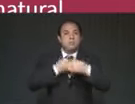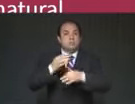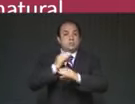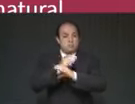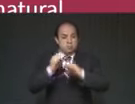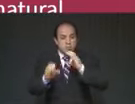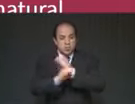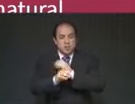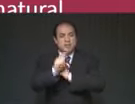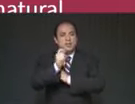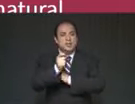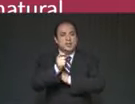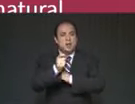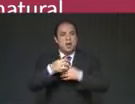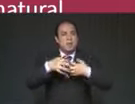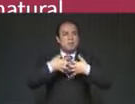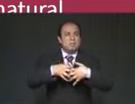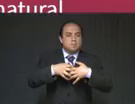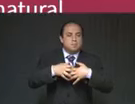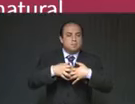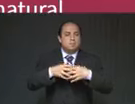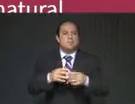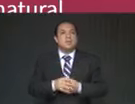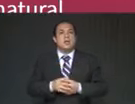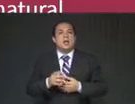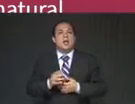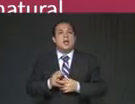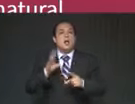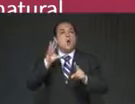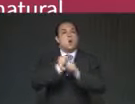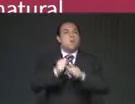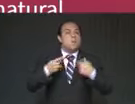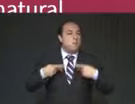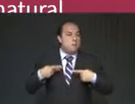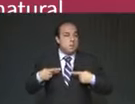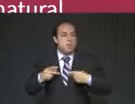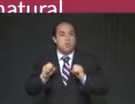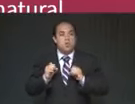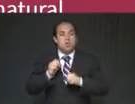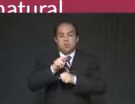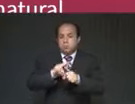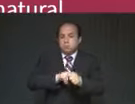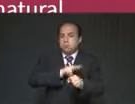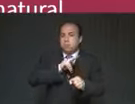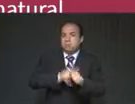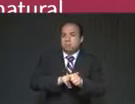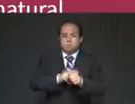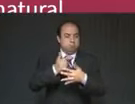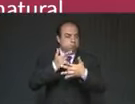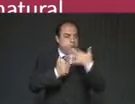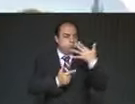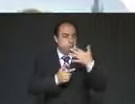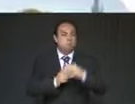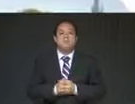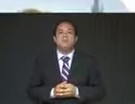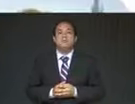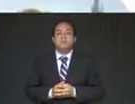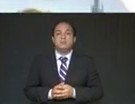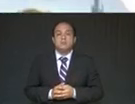cosas que tienen que ver con infraestructura, con logros humanos, con el mundo natural, etc. ¿Qué